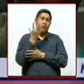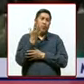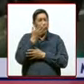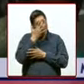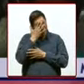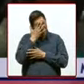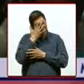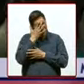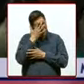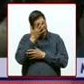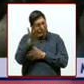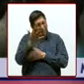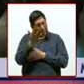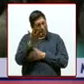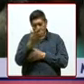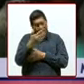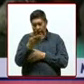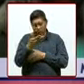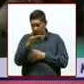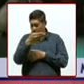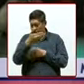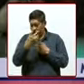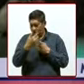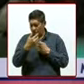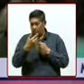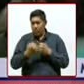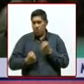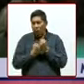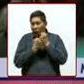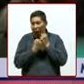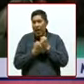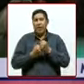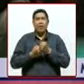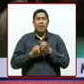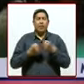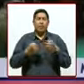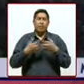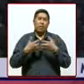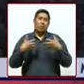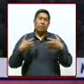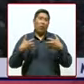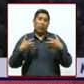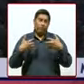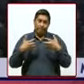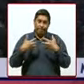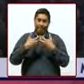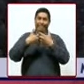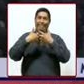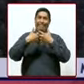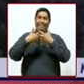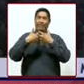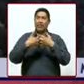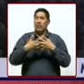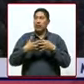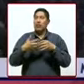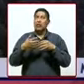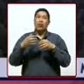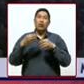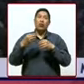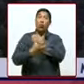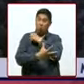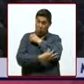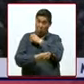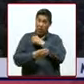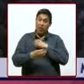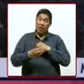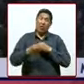que vaya justamente a cortar brechas de desigualdades, que vaya a reducir la pobreza,